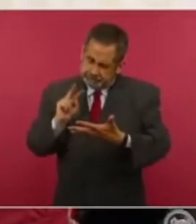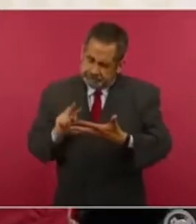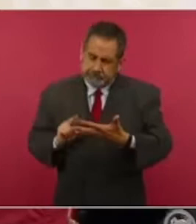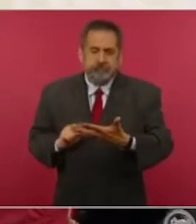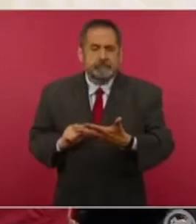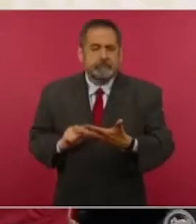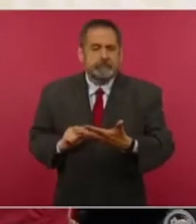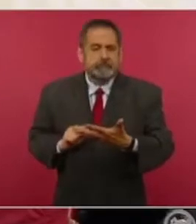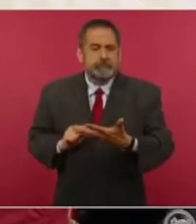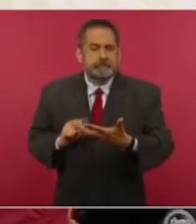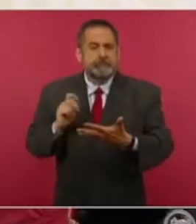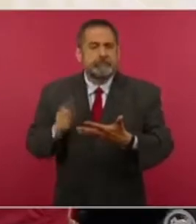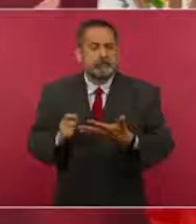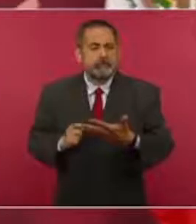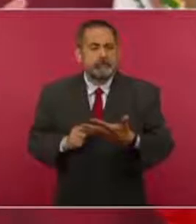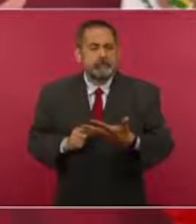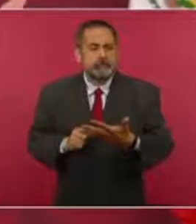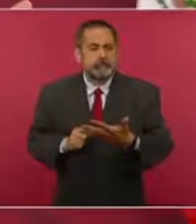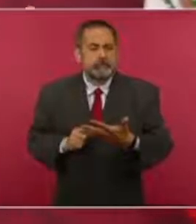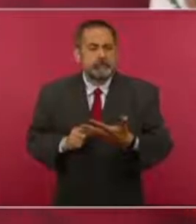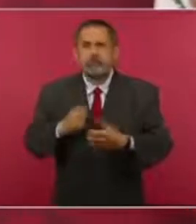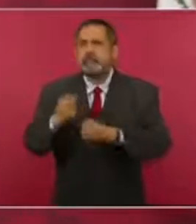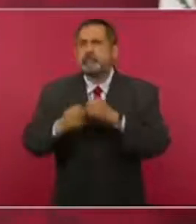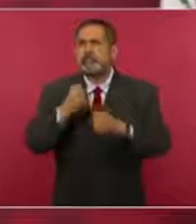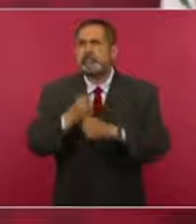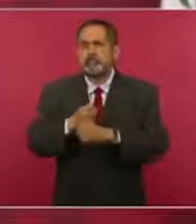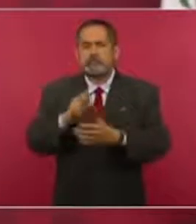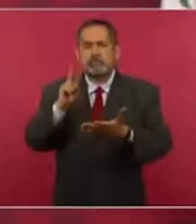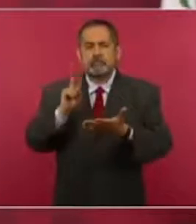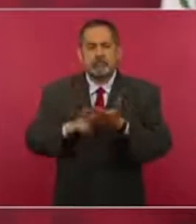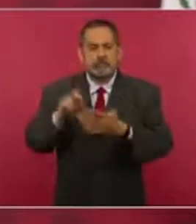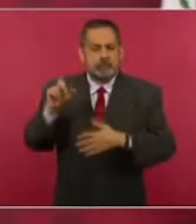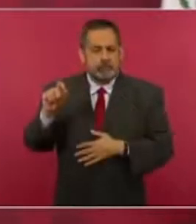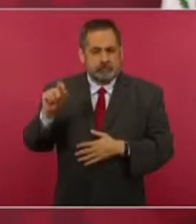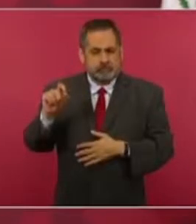de el